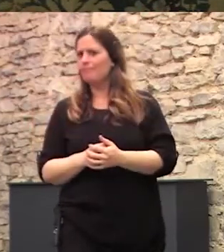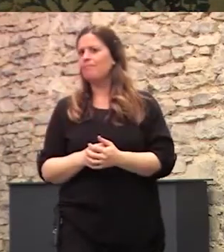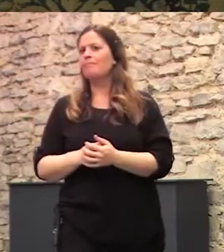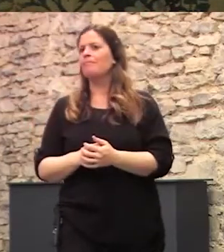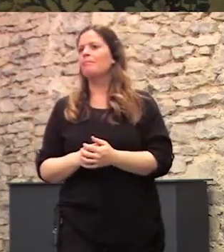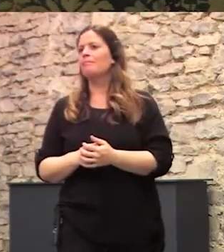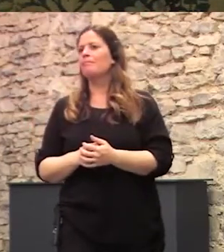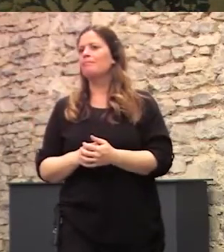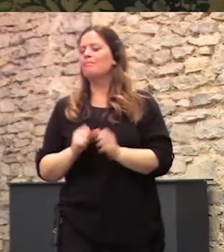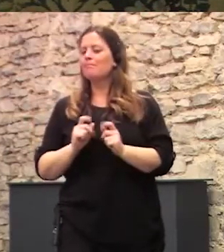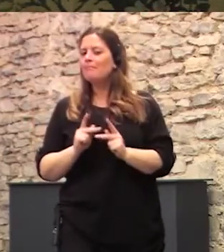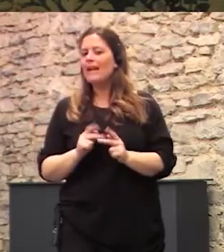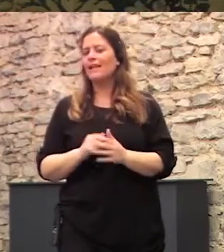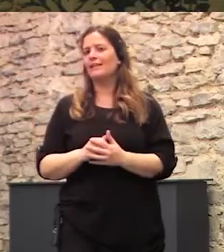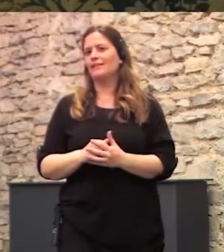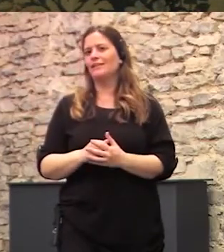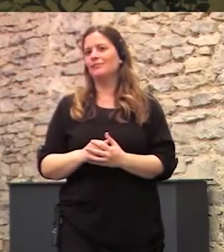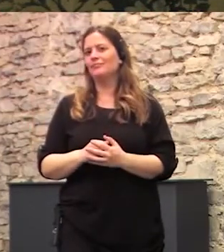Vale.